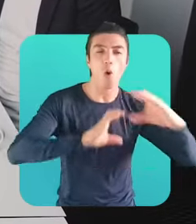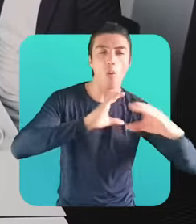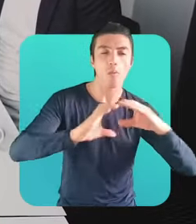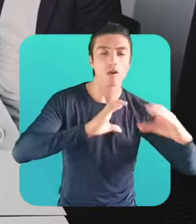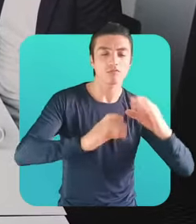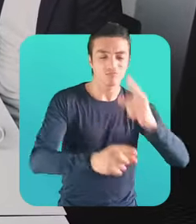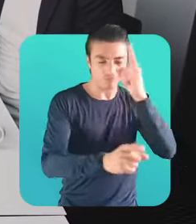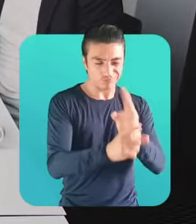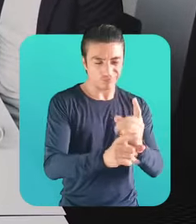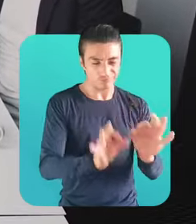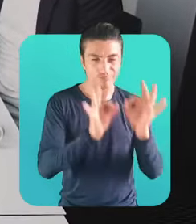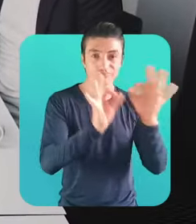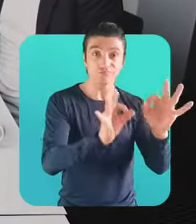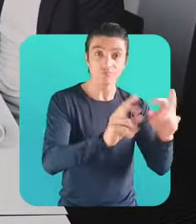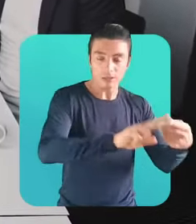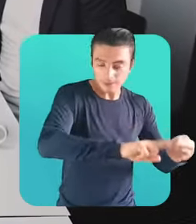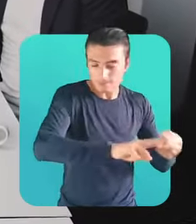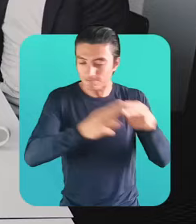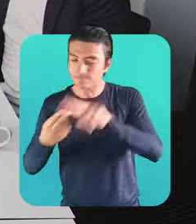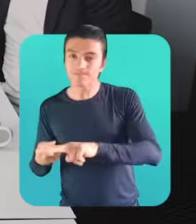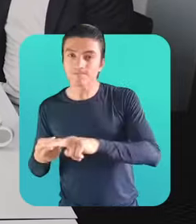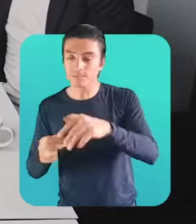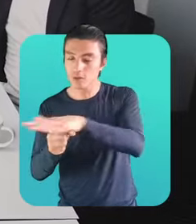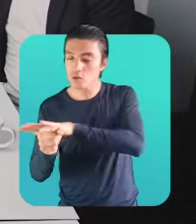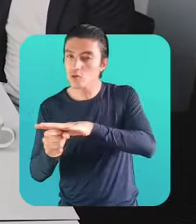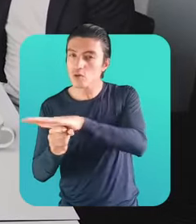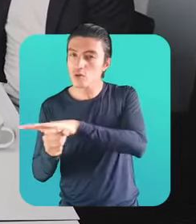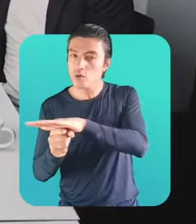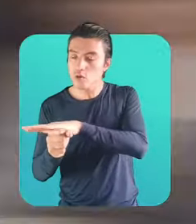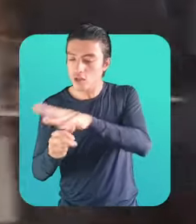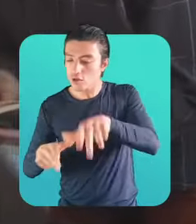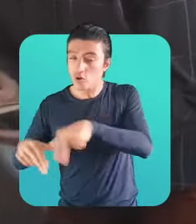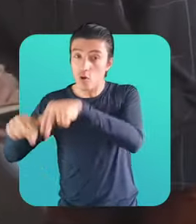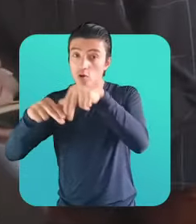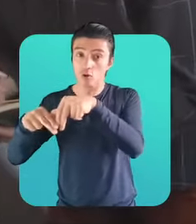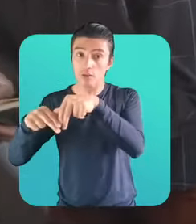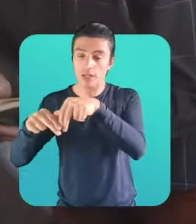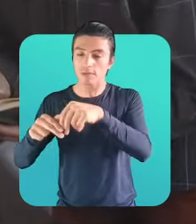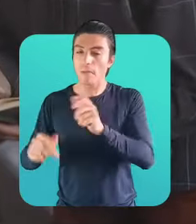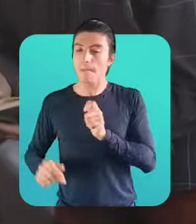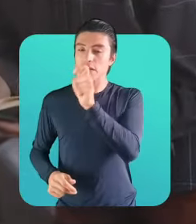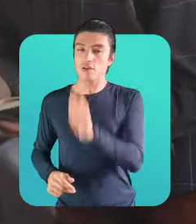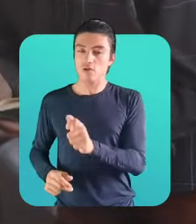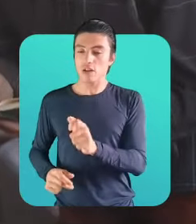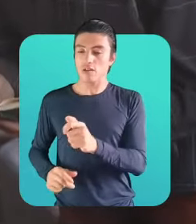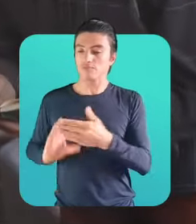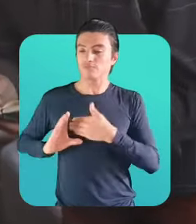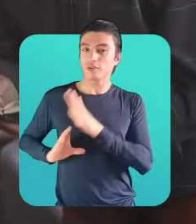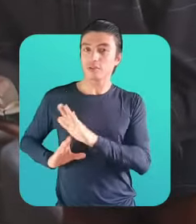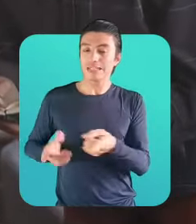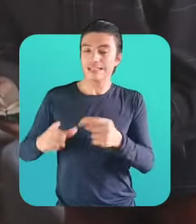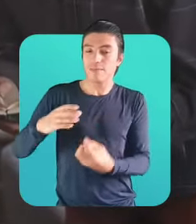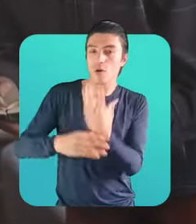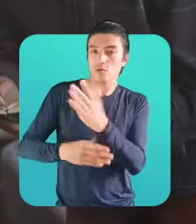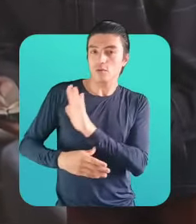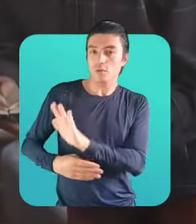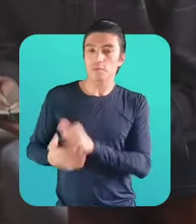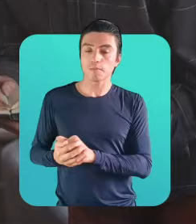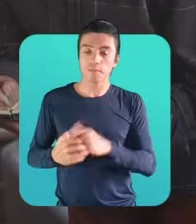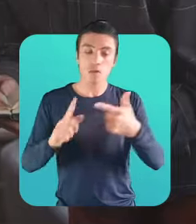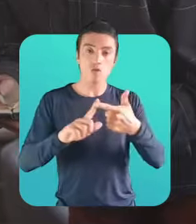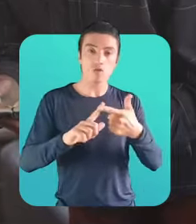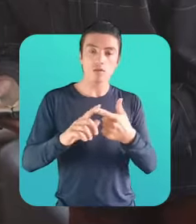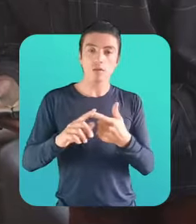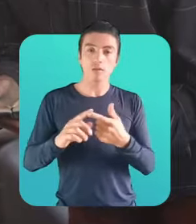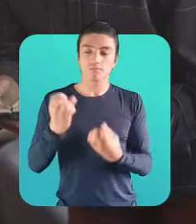desarrollar procesos de comunicación eficaces y efectivos teniendo en cuenta situaciones de orden social personal y productivo